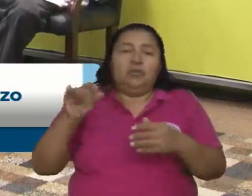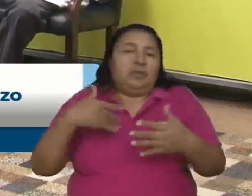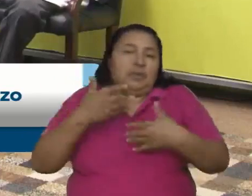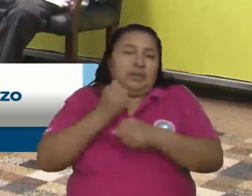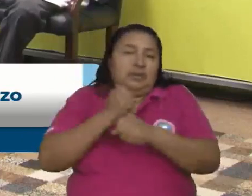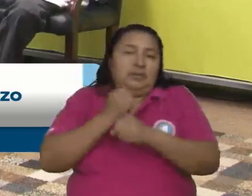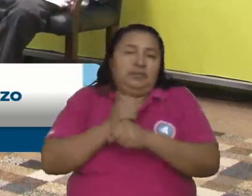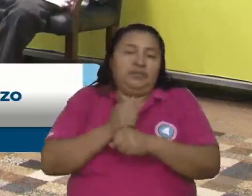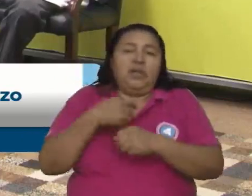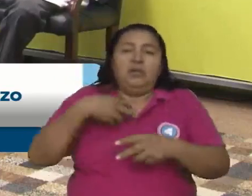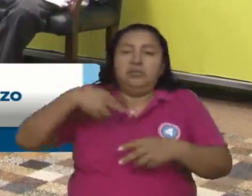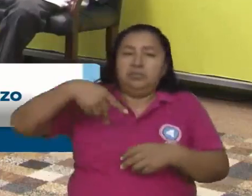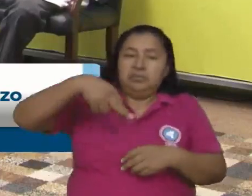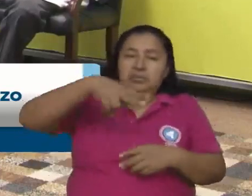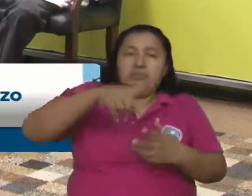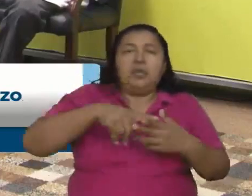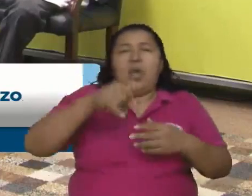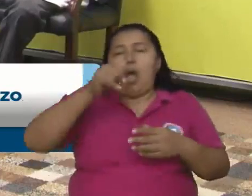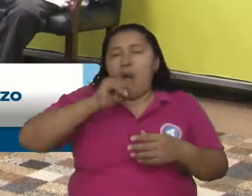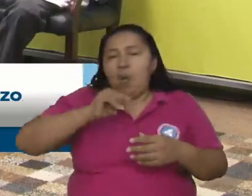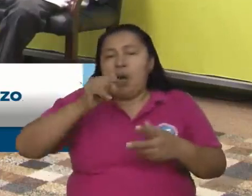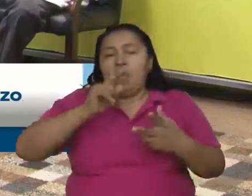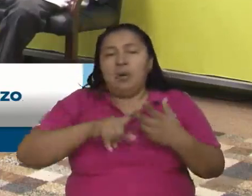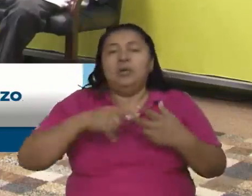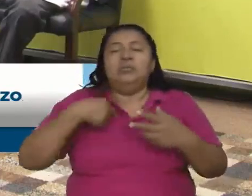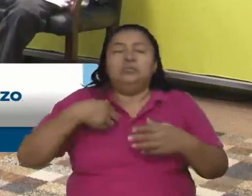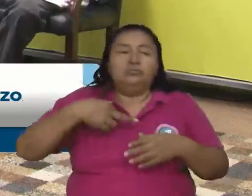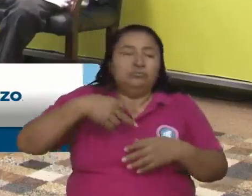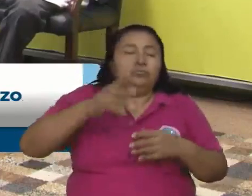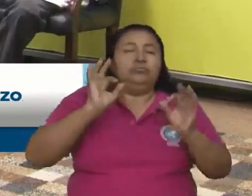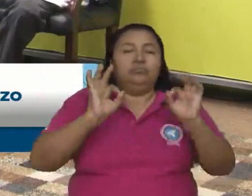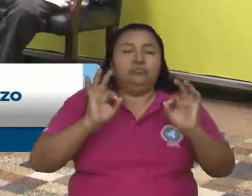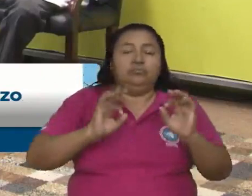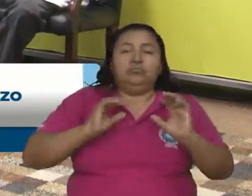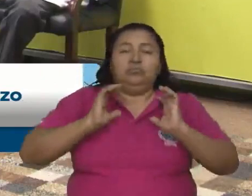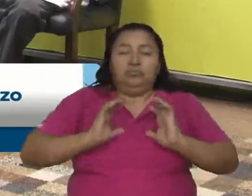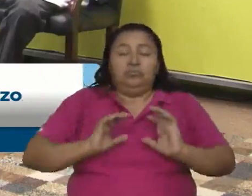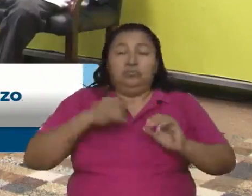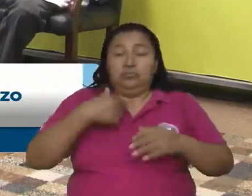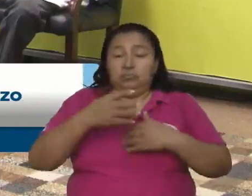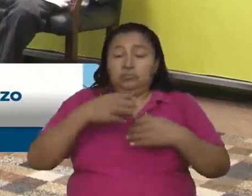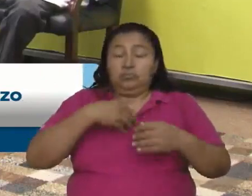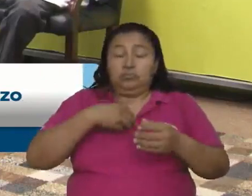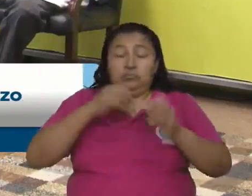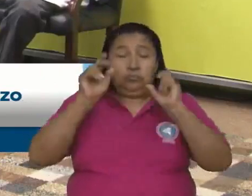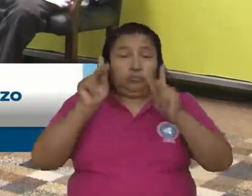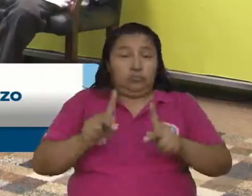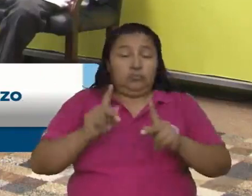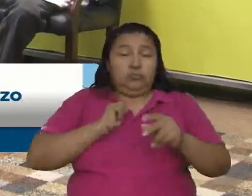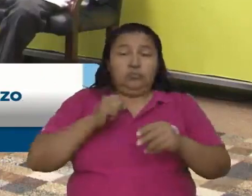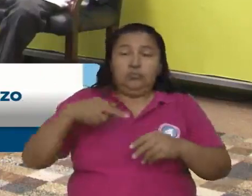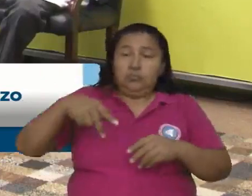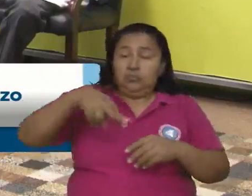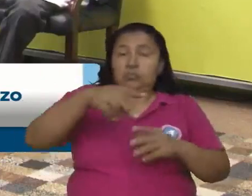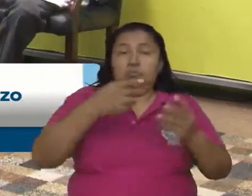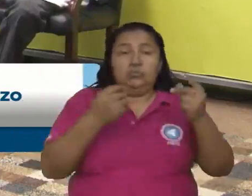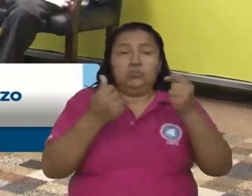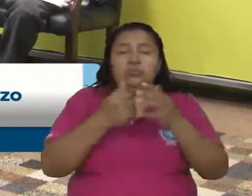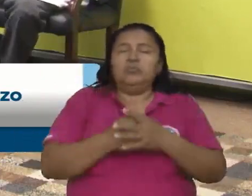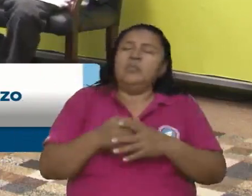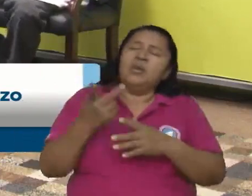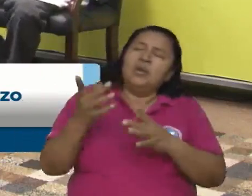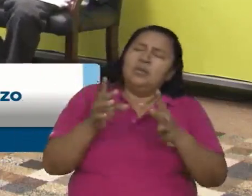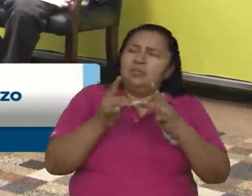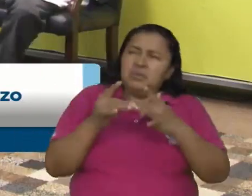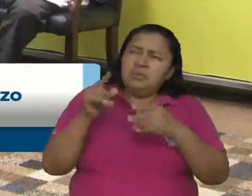que deambule, que se hidrate y que se le maneje un adecuado dolor postoperatorio para que la paciente pueda caminar más rápido. Precisamente,